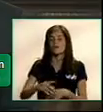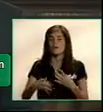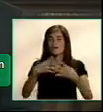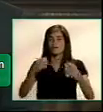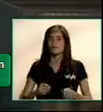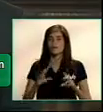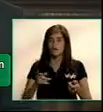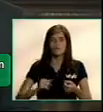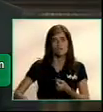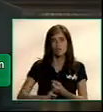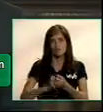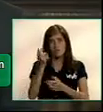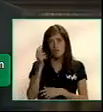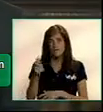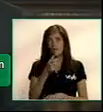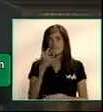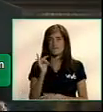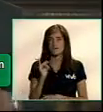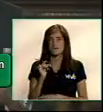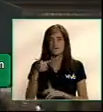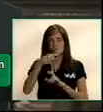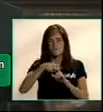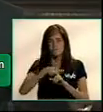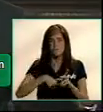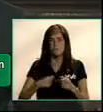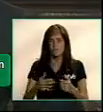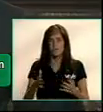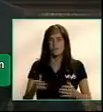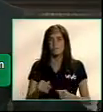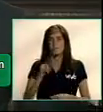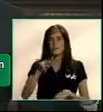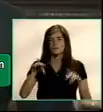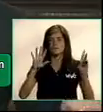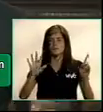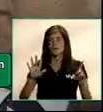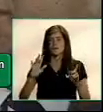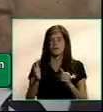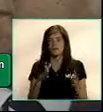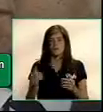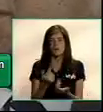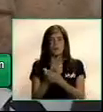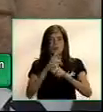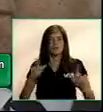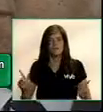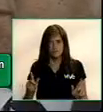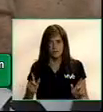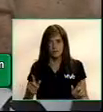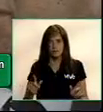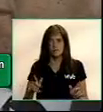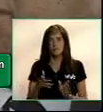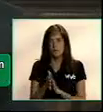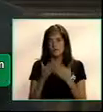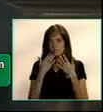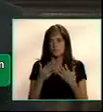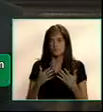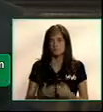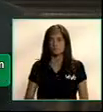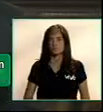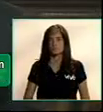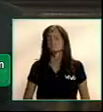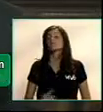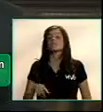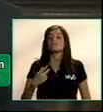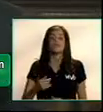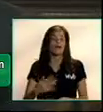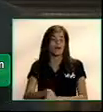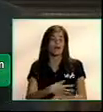lo apoyaba. La presión popular hizo que el 26 de marzo del 94 le dieran la libertad por sobrecimiento. Y luego salió a las